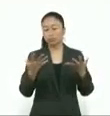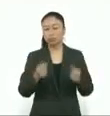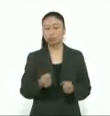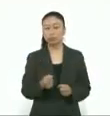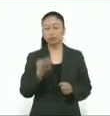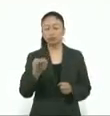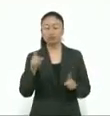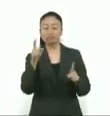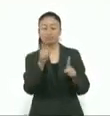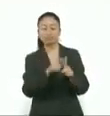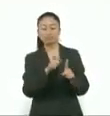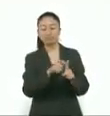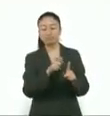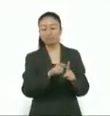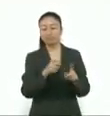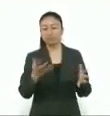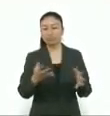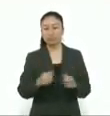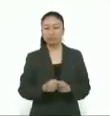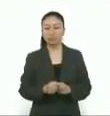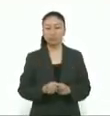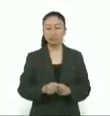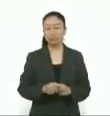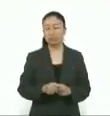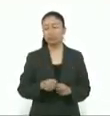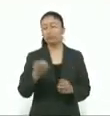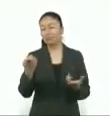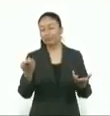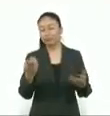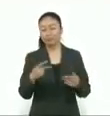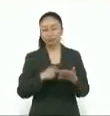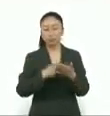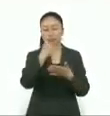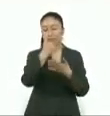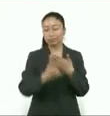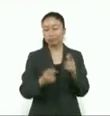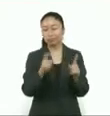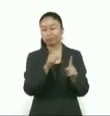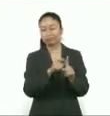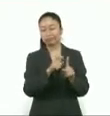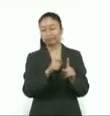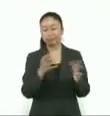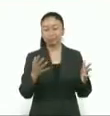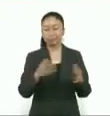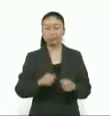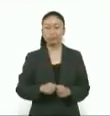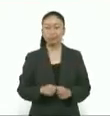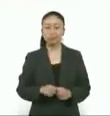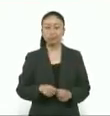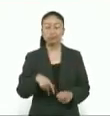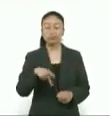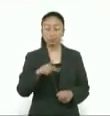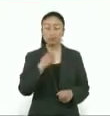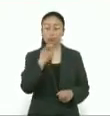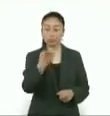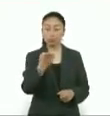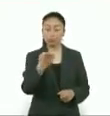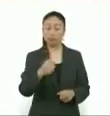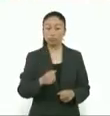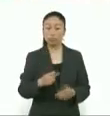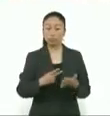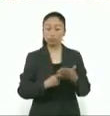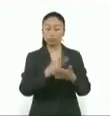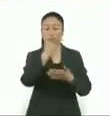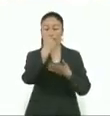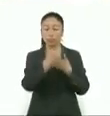Jóvenes Construyendo, becas o pensión universal, con los cuales millones de familias reciben